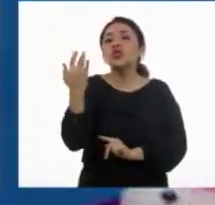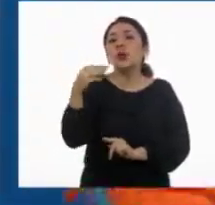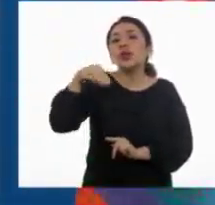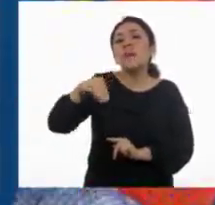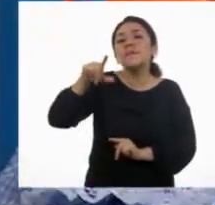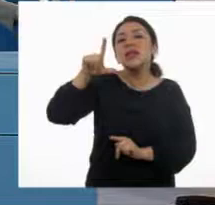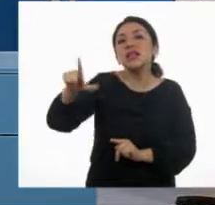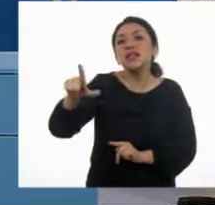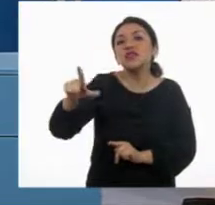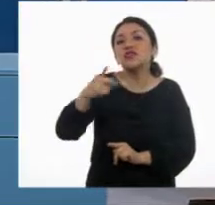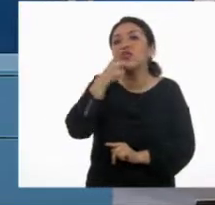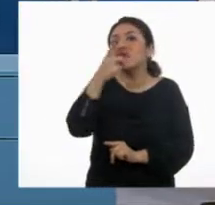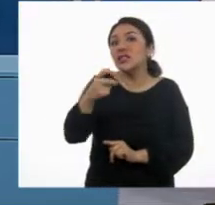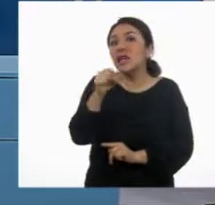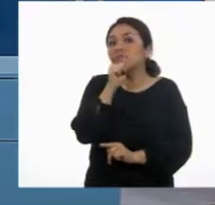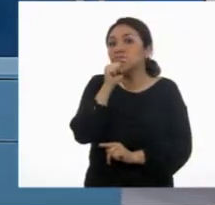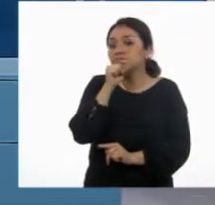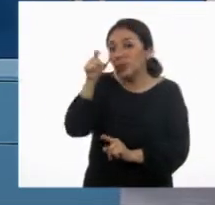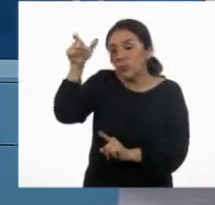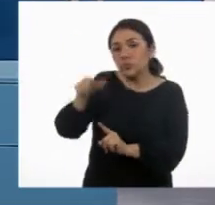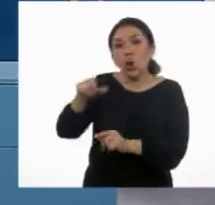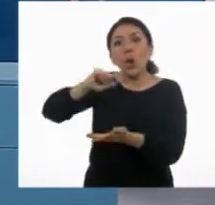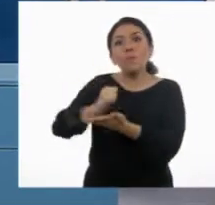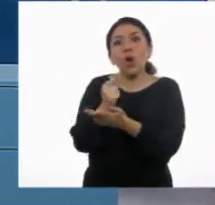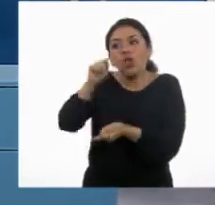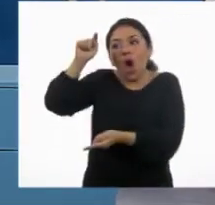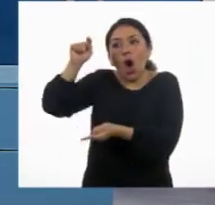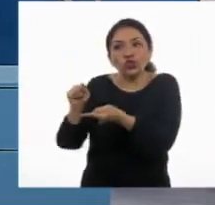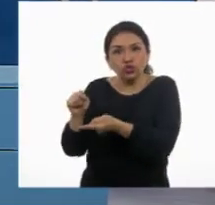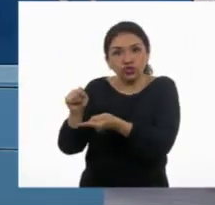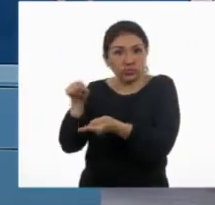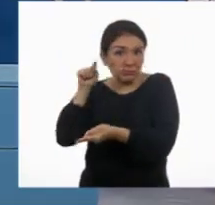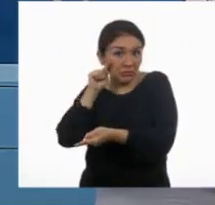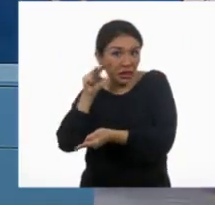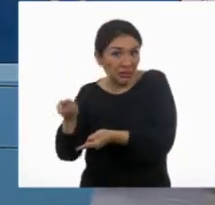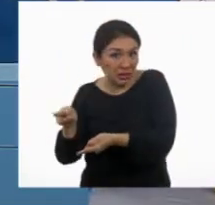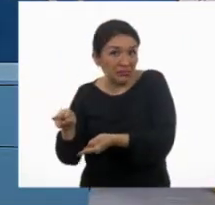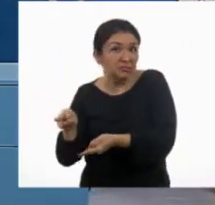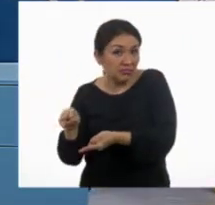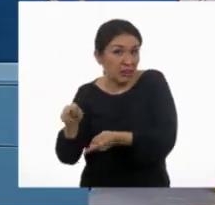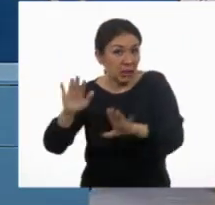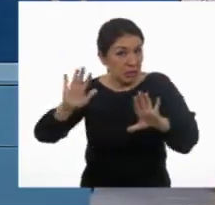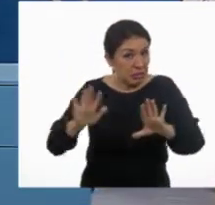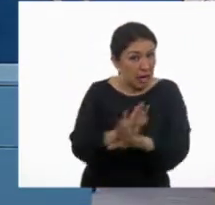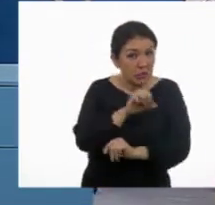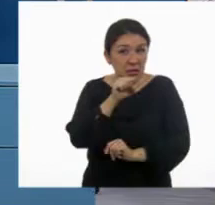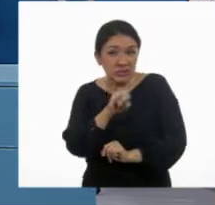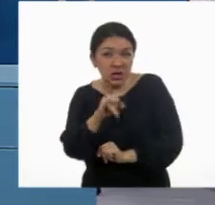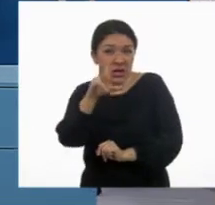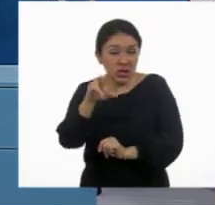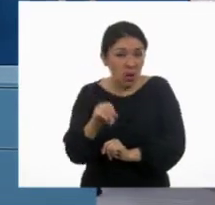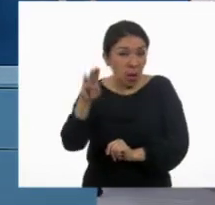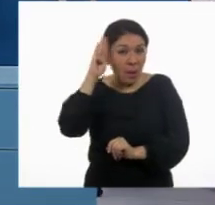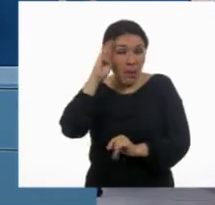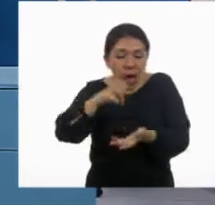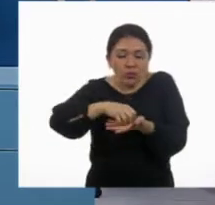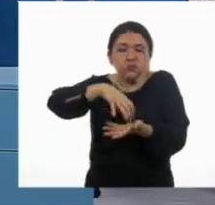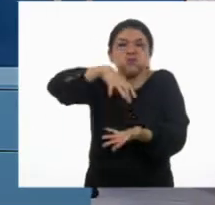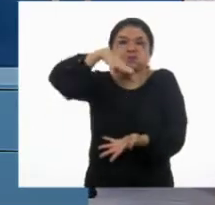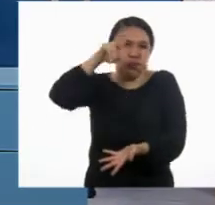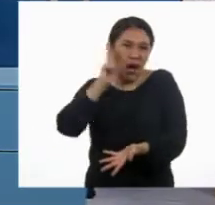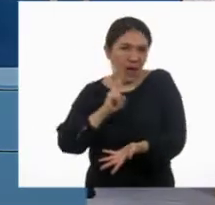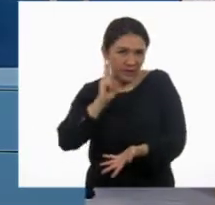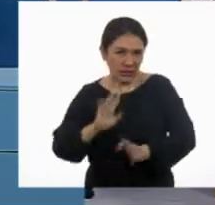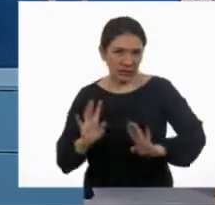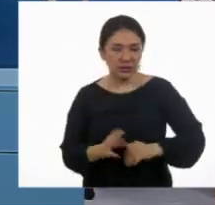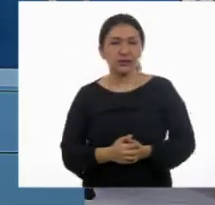mililitros que dice esta botellita. Uh-huh. Vamos a ver si no hay un poco de modificaciones por la cantidad de espuma.